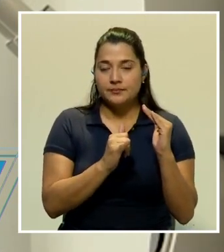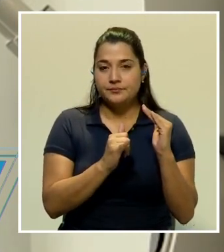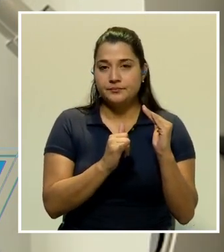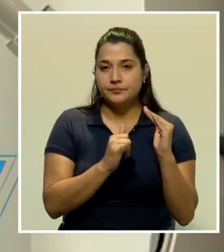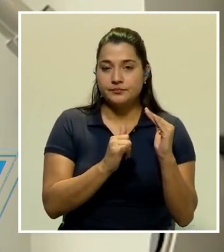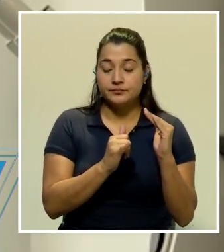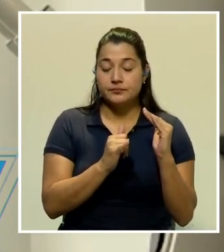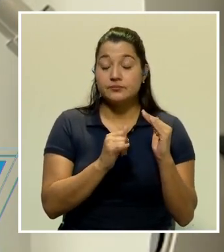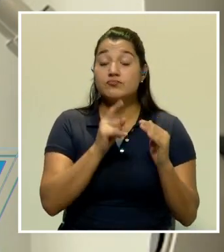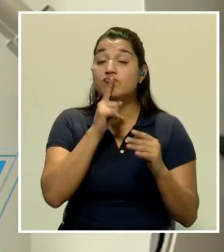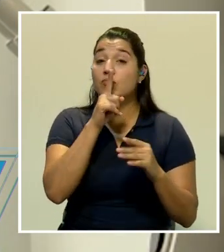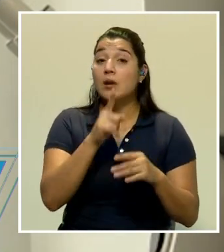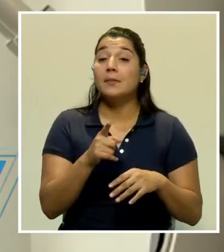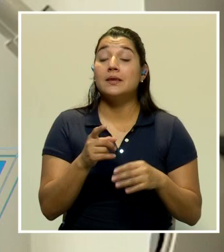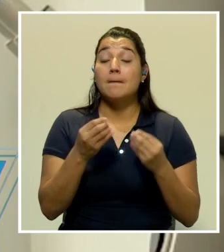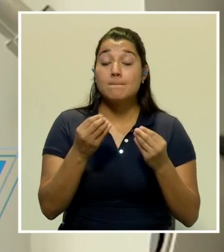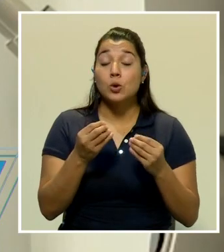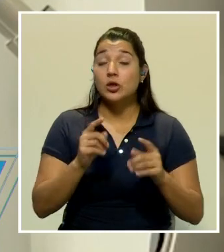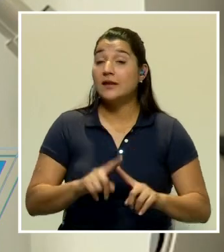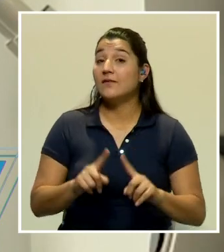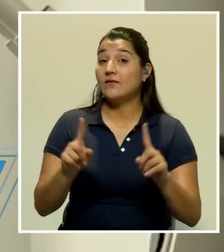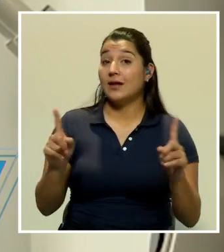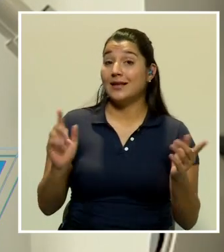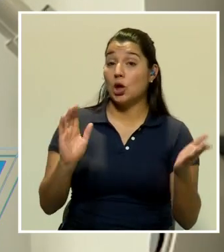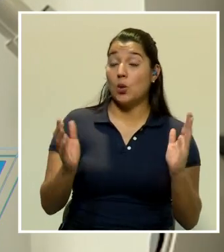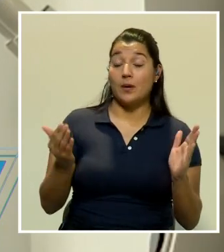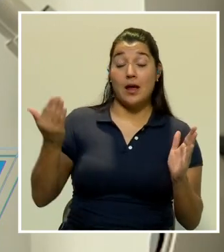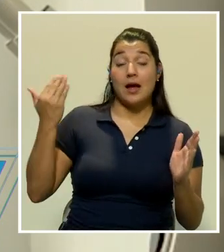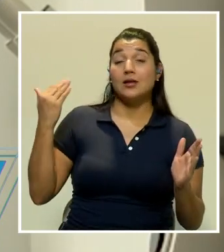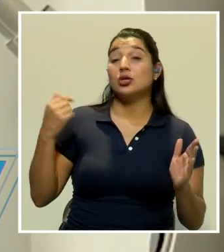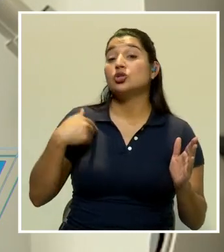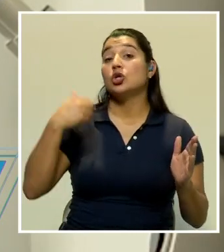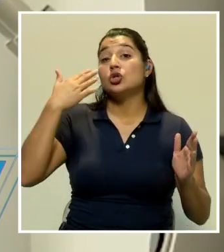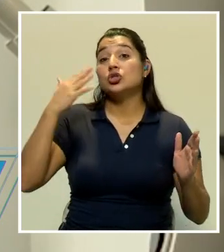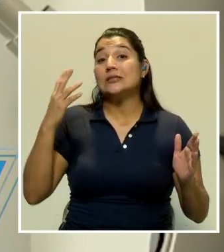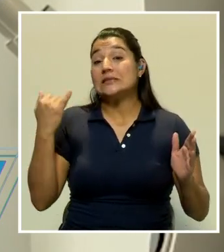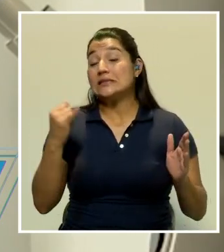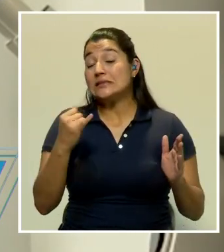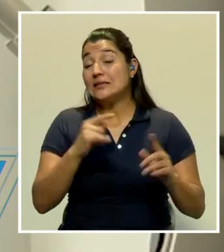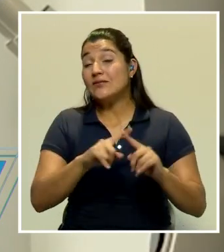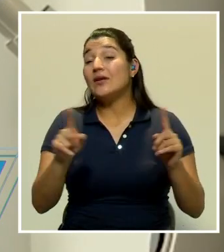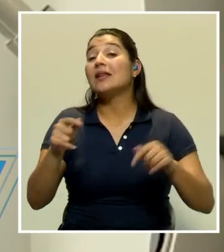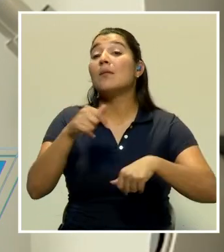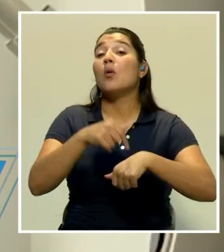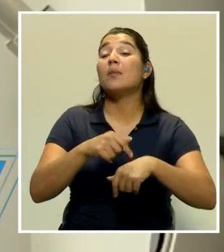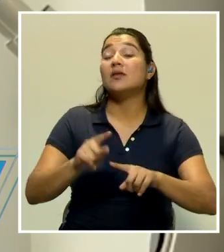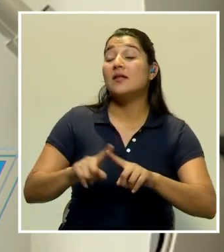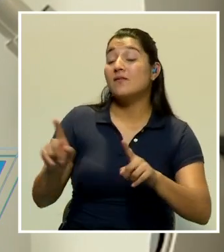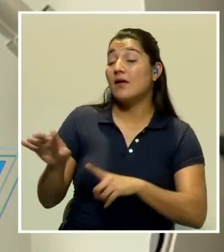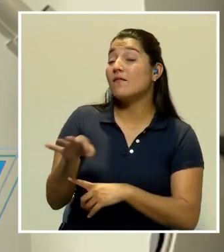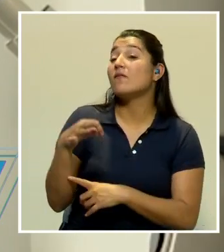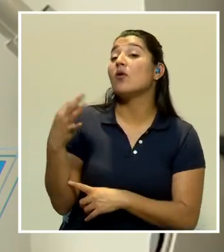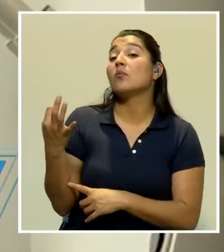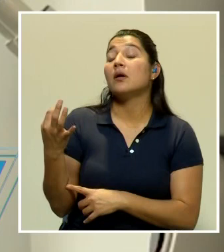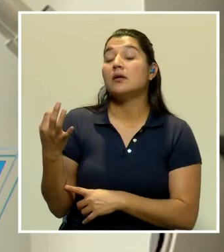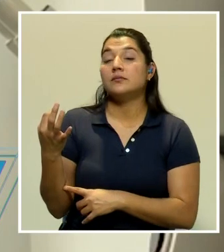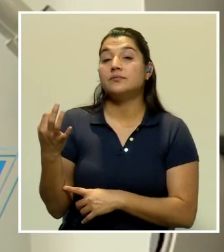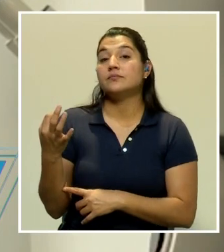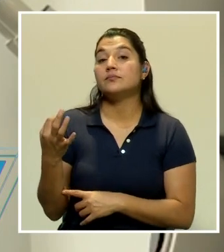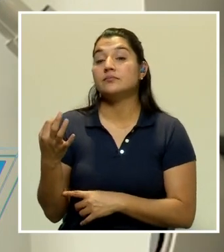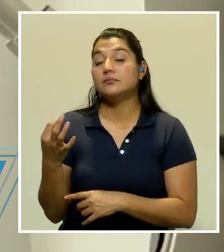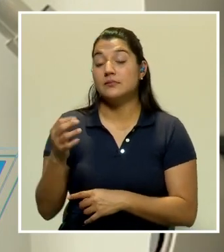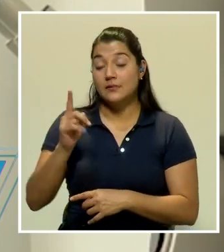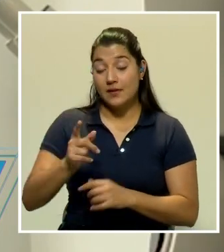que ha sido bastante diferente en los distintos países, en diferentes momentos y de diferentes maneras se